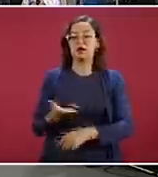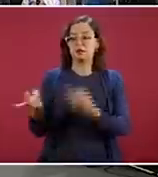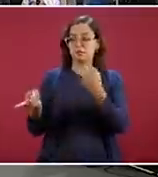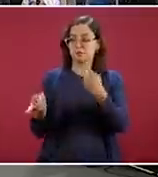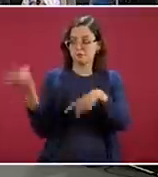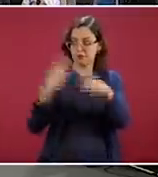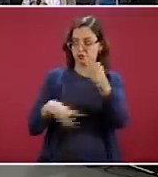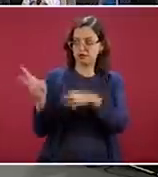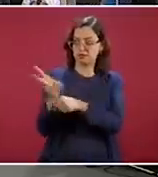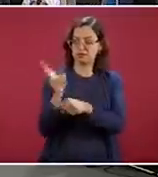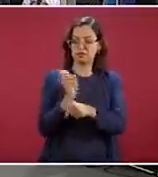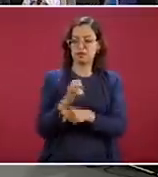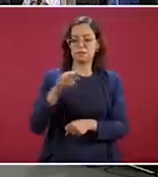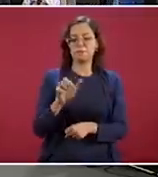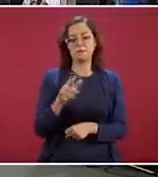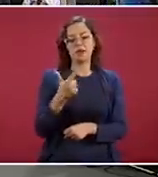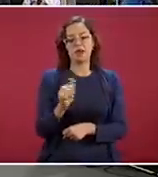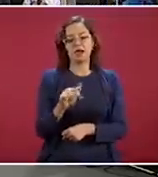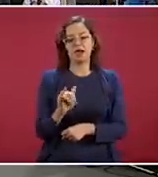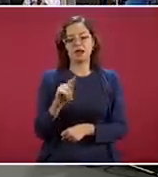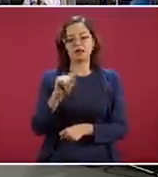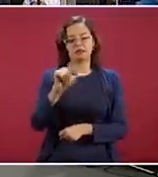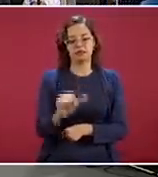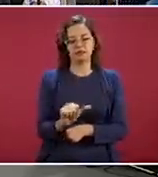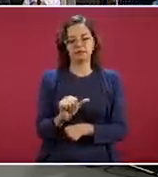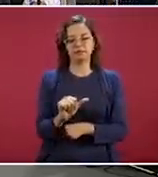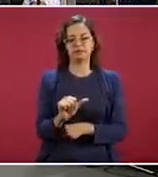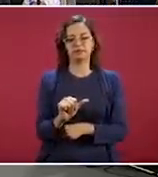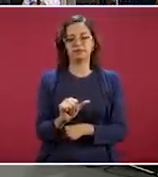Margarita que venga y que